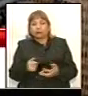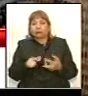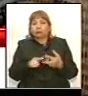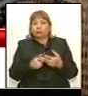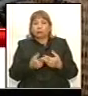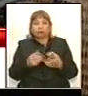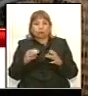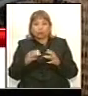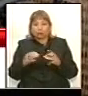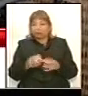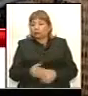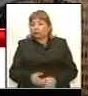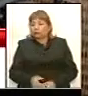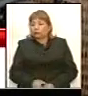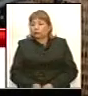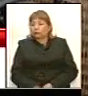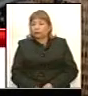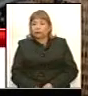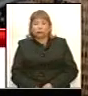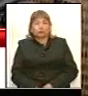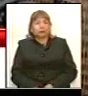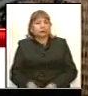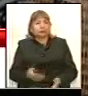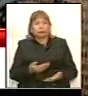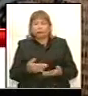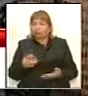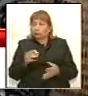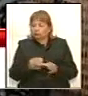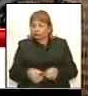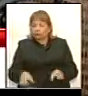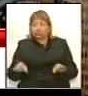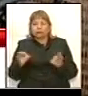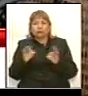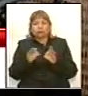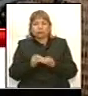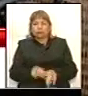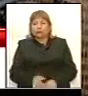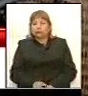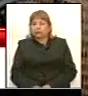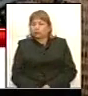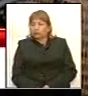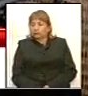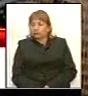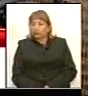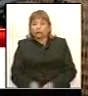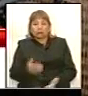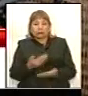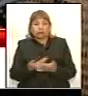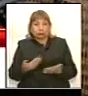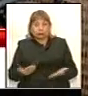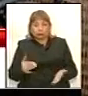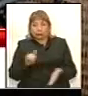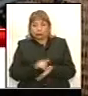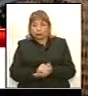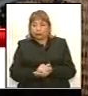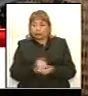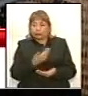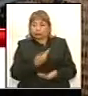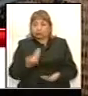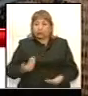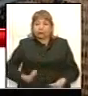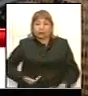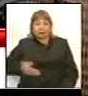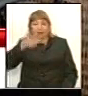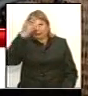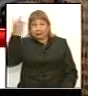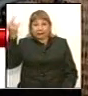esta comisión, pero el tema de recursos humanos también es importante, presidente. Ocurre que gobiernos como el de Francia